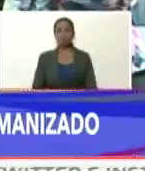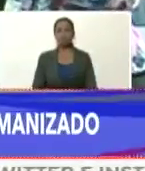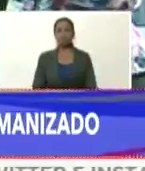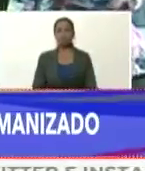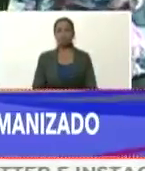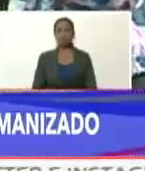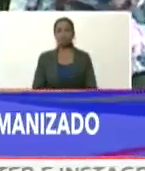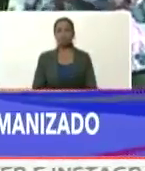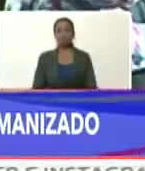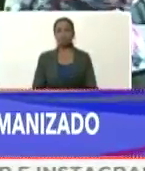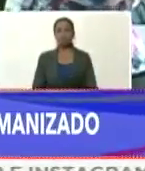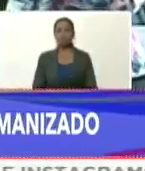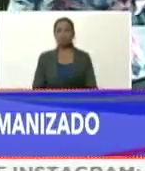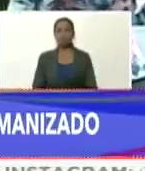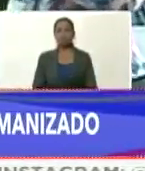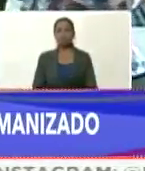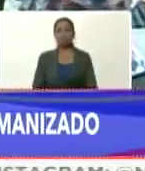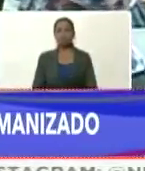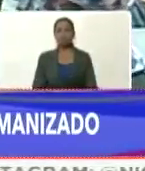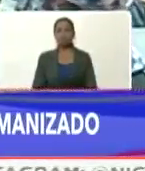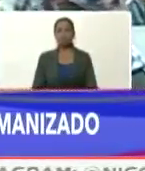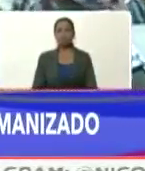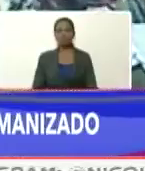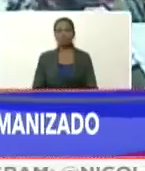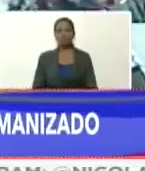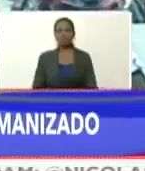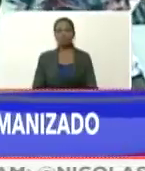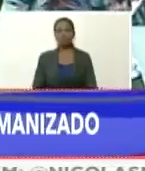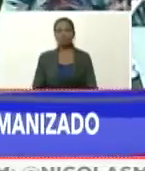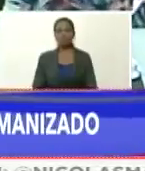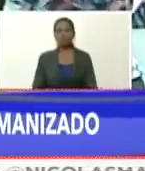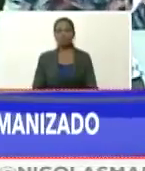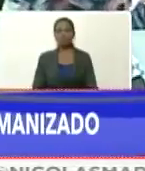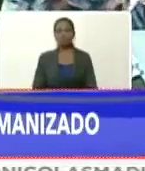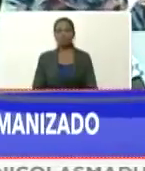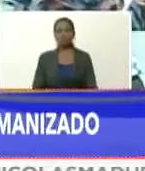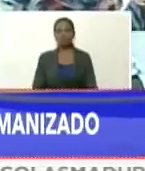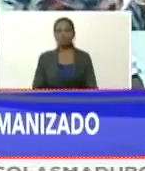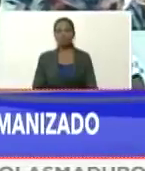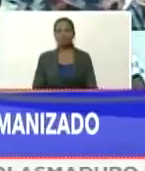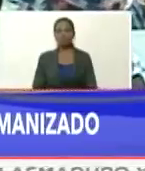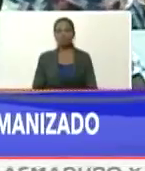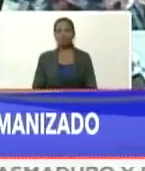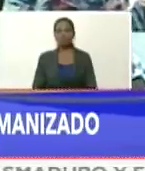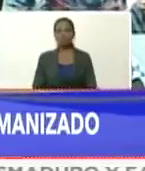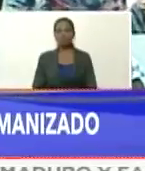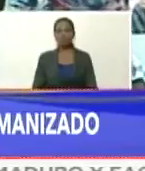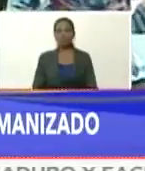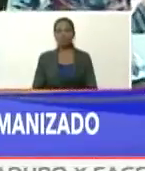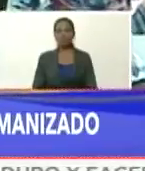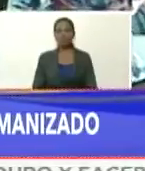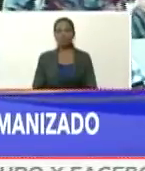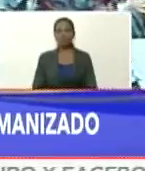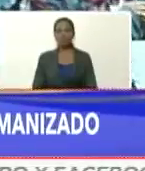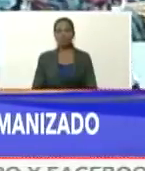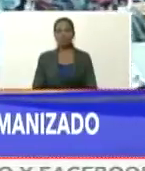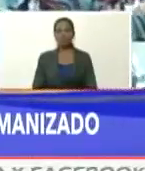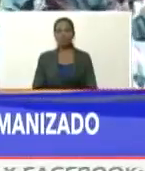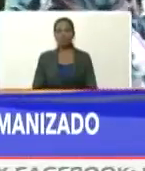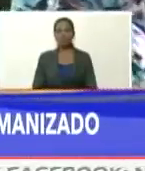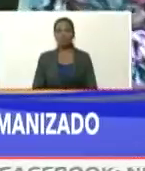articulamos armoniosamente, Somos Venezuela, por supuesto, nuestras promotoras comunales de parto humanizado